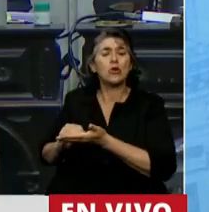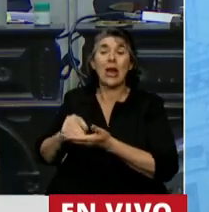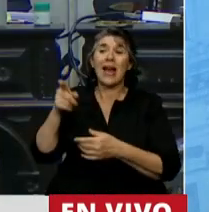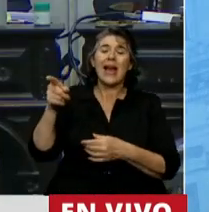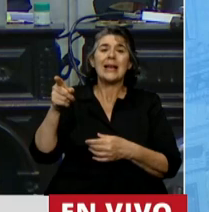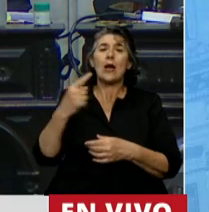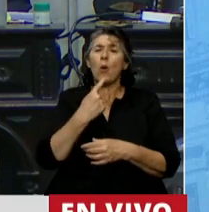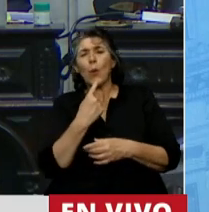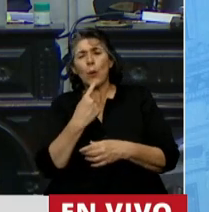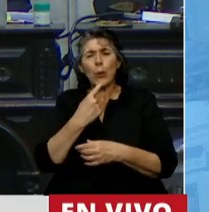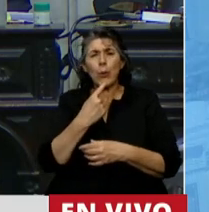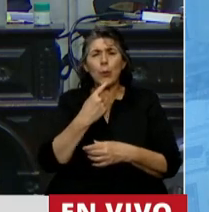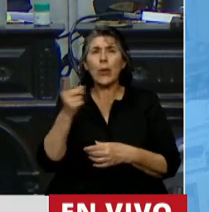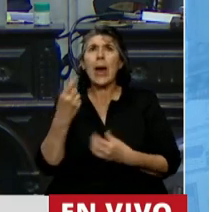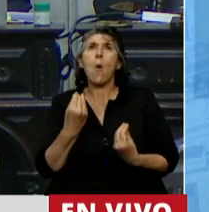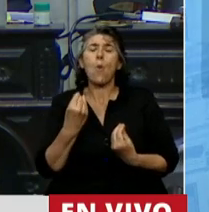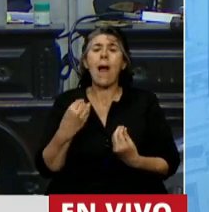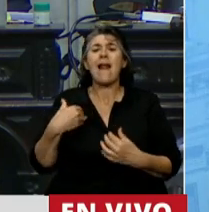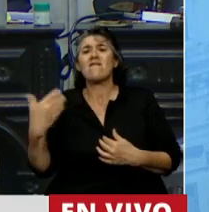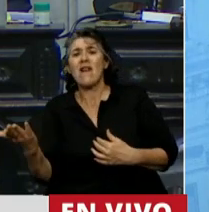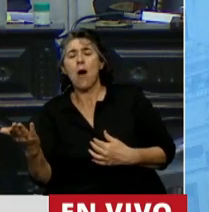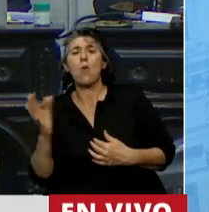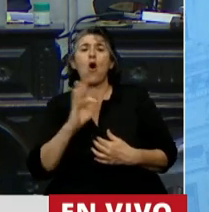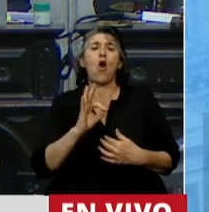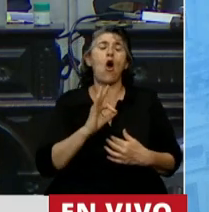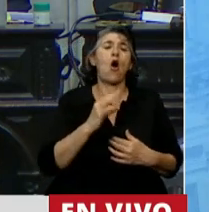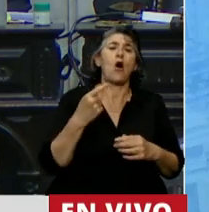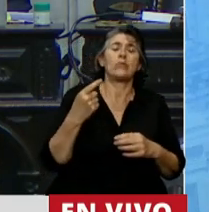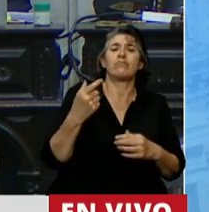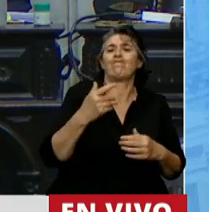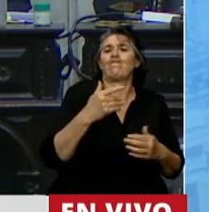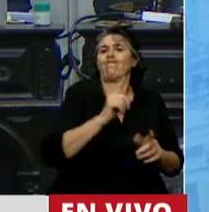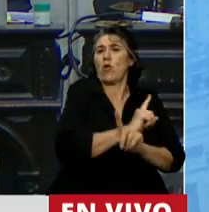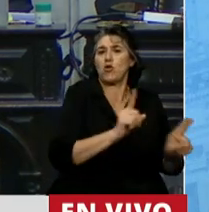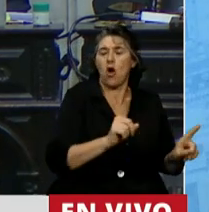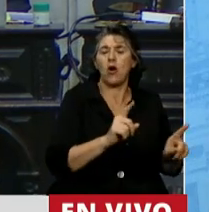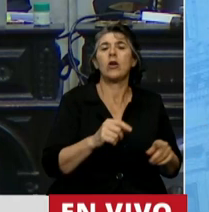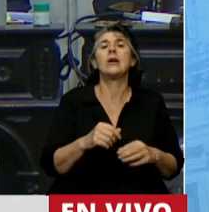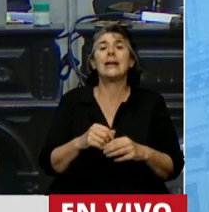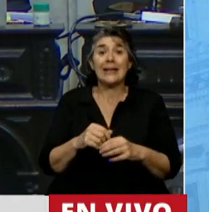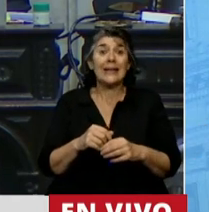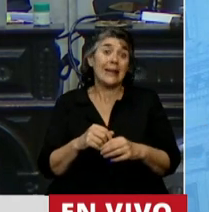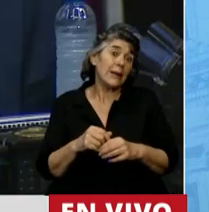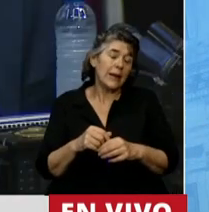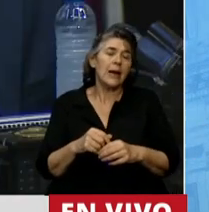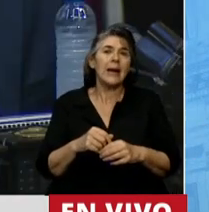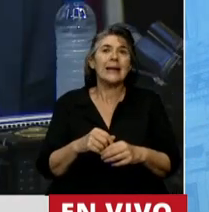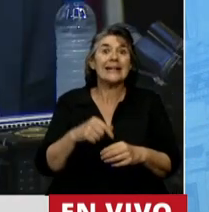su posición. Y entiendo, porque es parte del debate virtuoso que nos ofrece esta